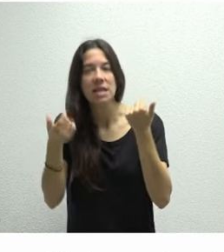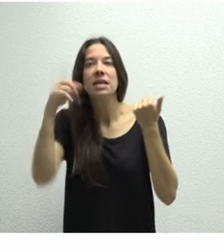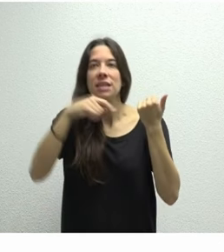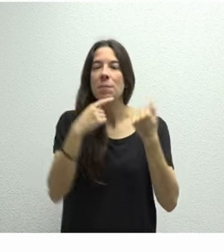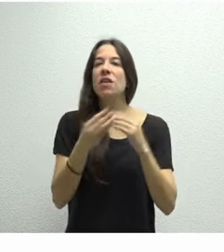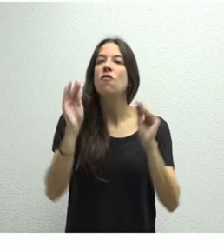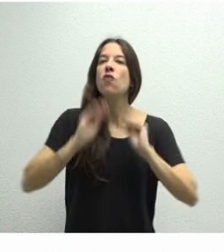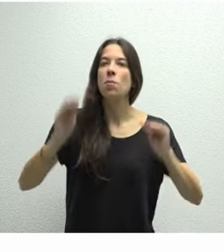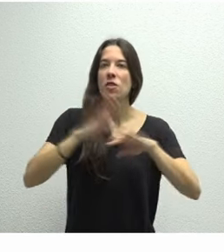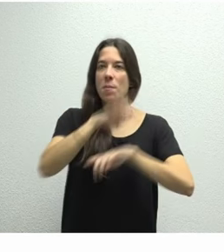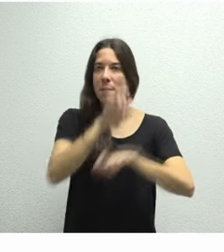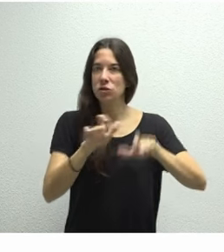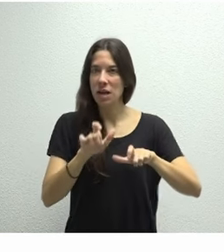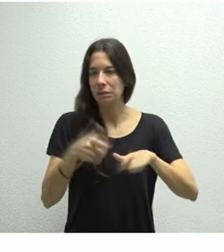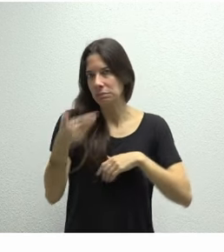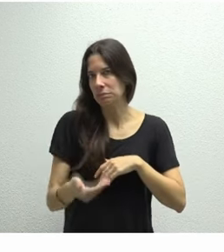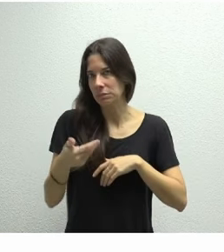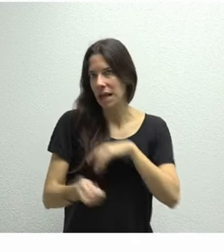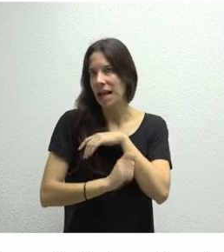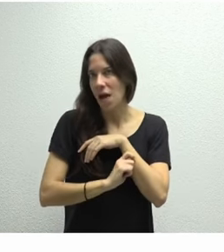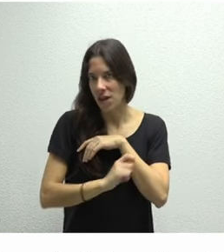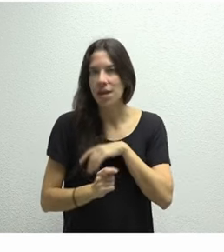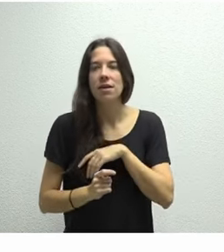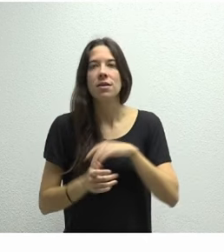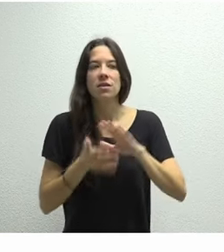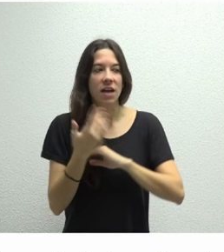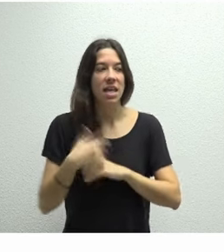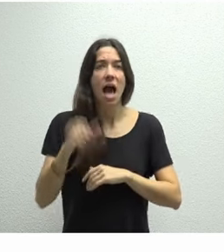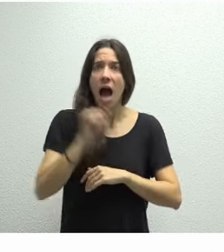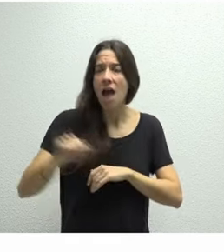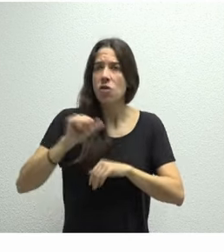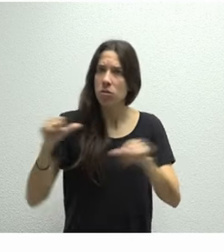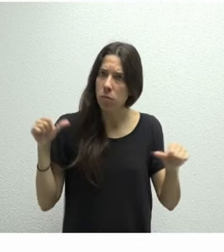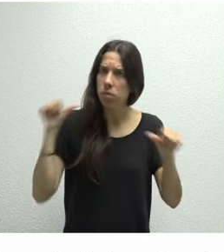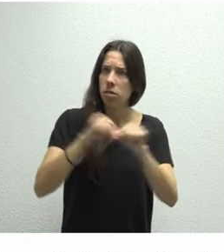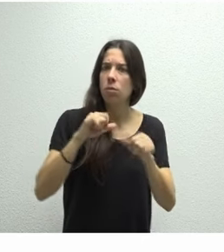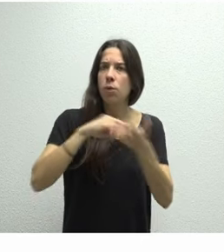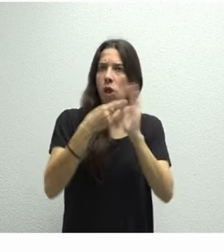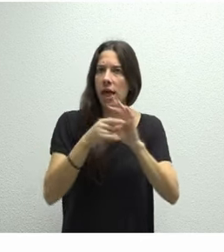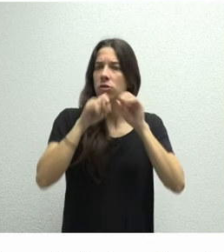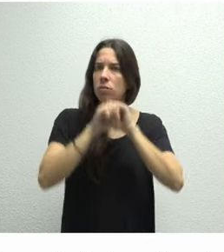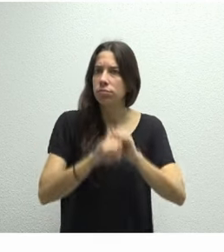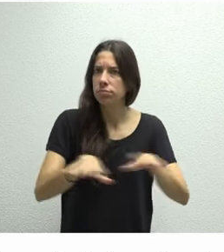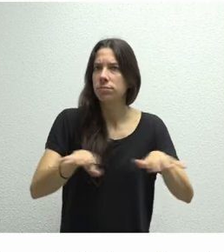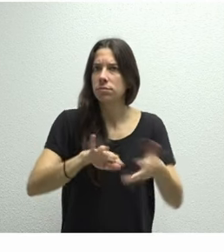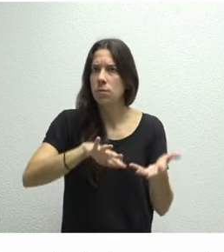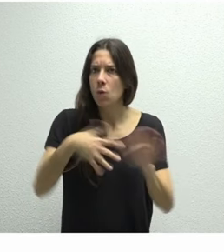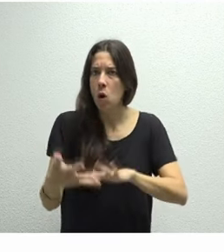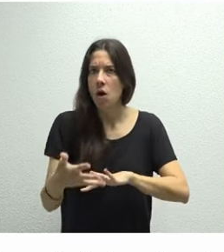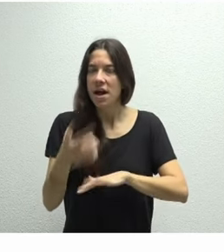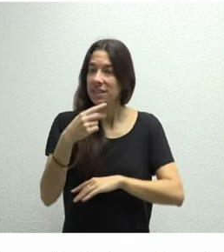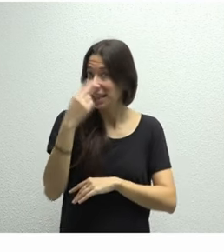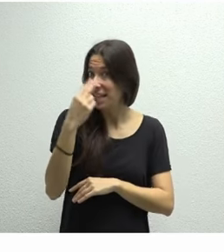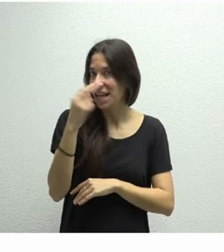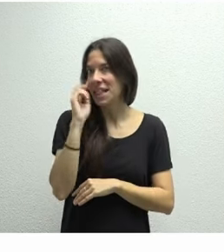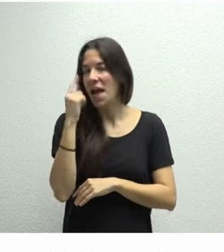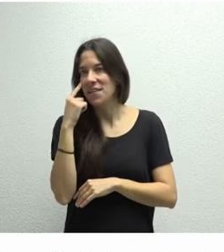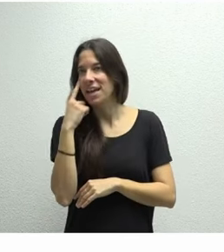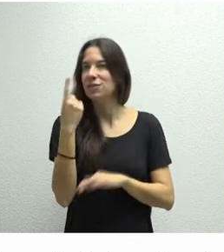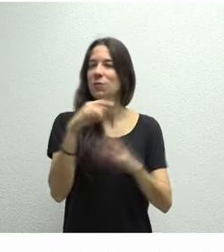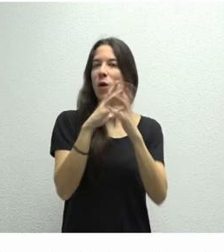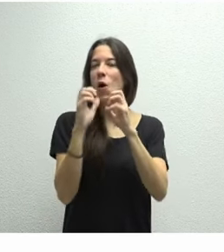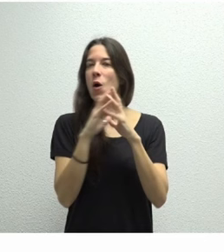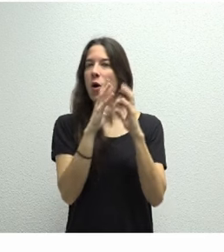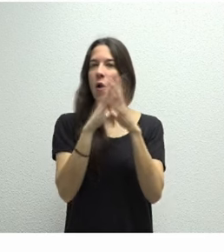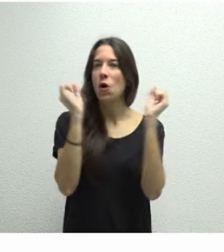agentes clave cada uno de los años que se lleva desplegando el proyecto ha sido muy interesante ver cómo consensuamos Cuál es la necesidad